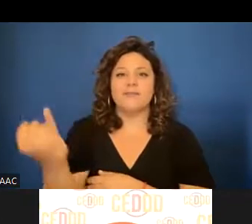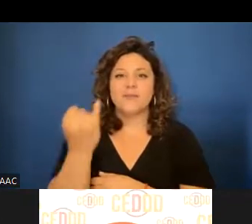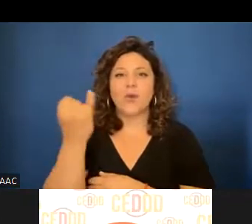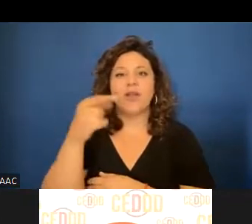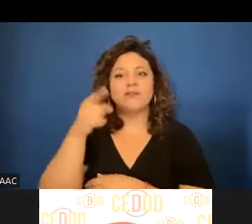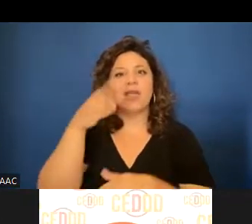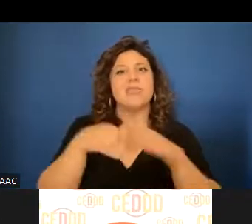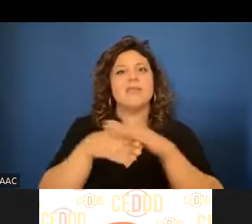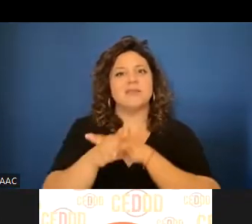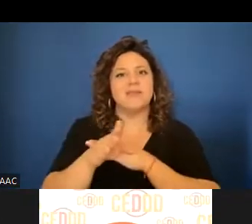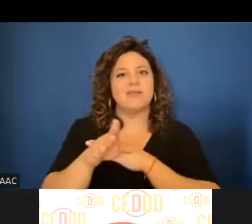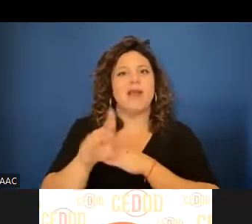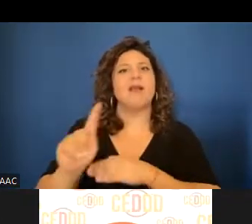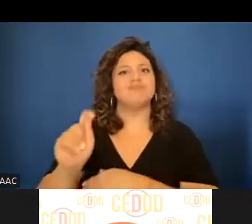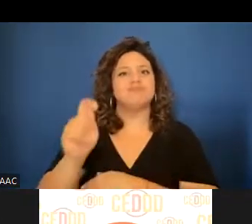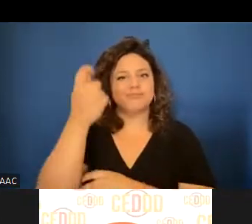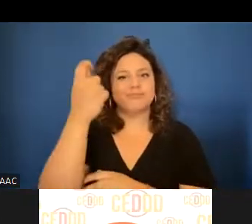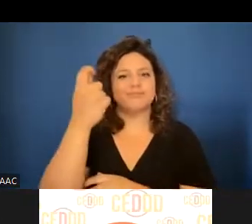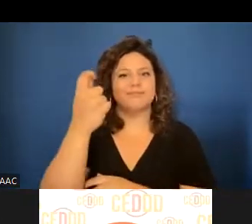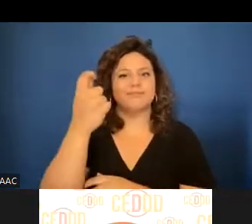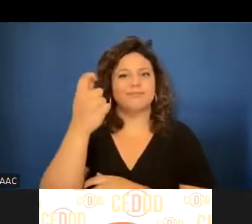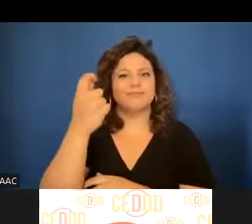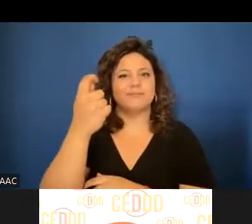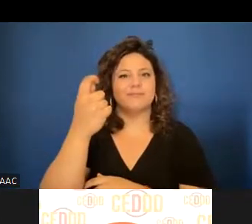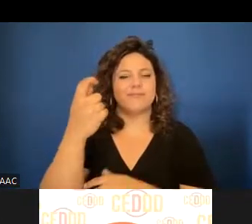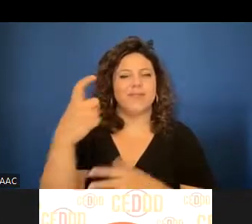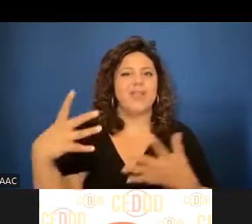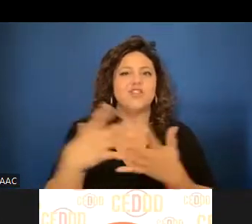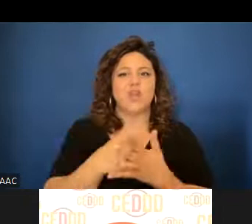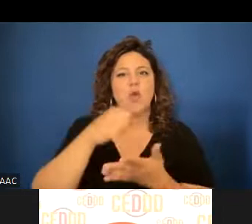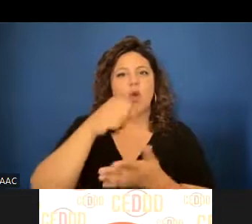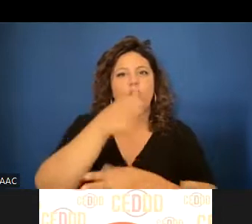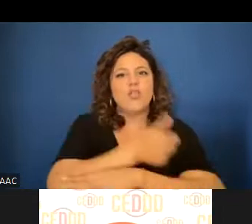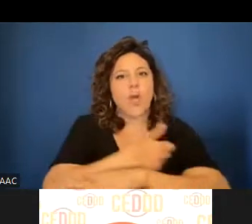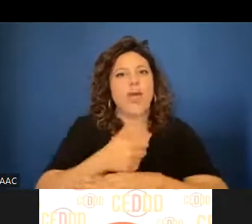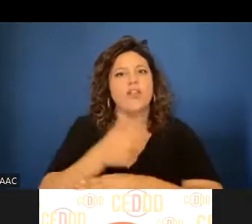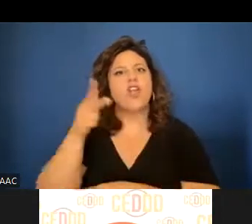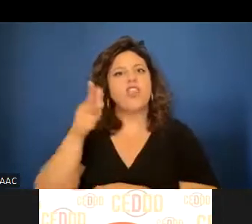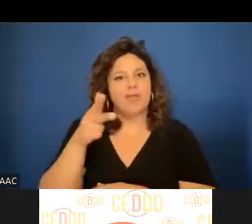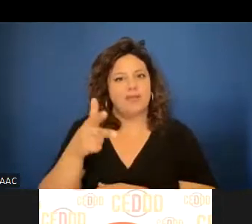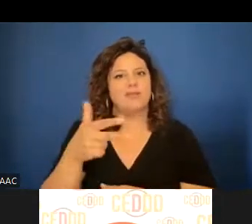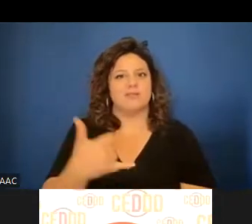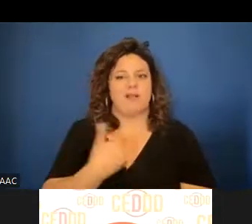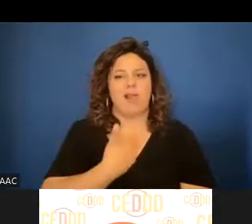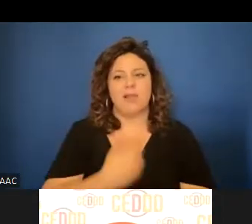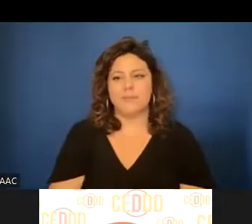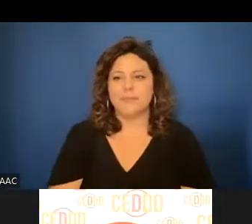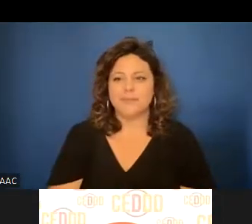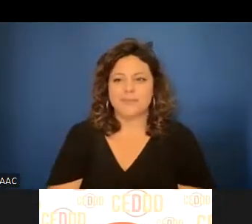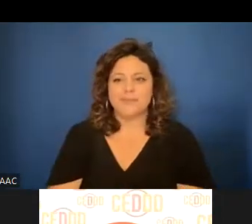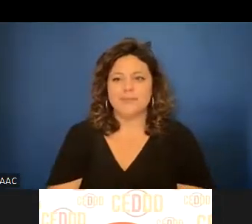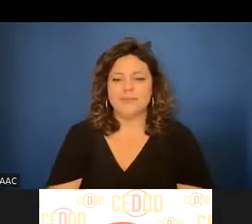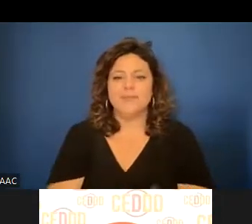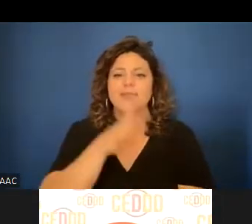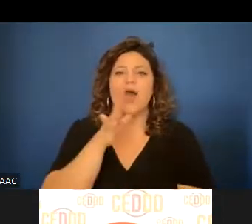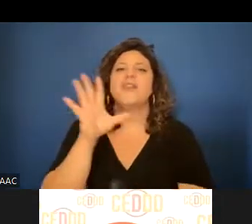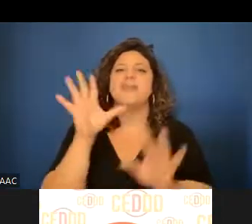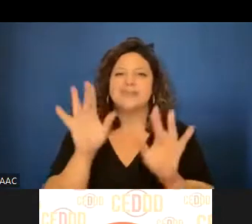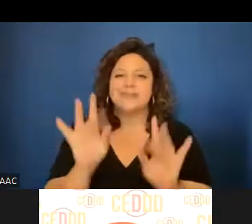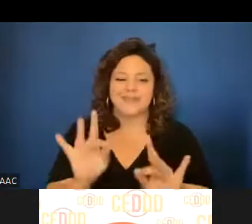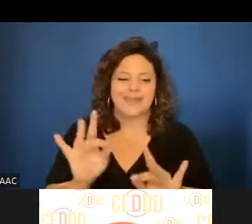Muy bien, muchas gracias. Pues decía yo que era la última, pero han llegado un par in extremis y todavía tenemos unos